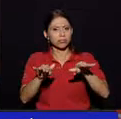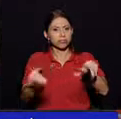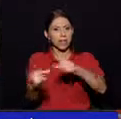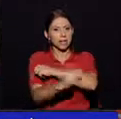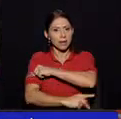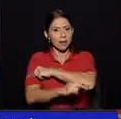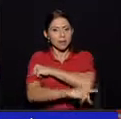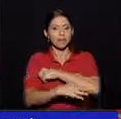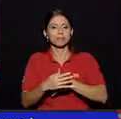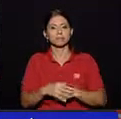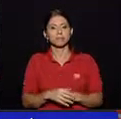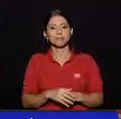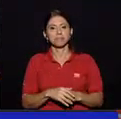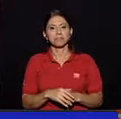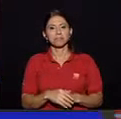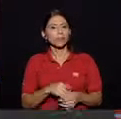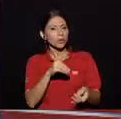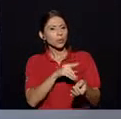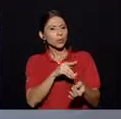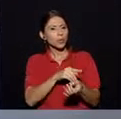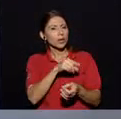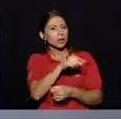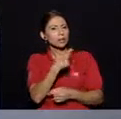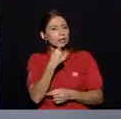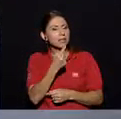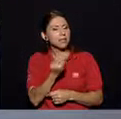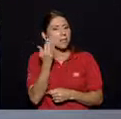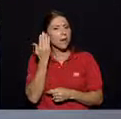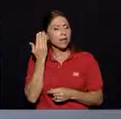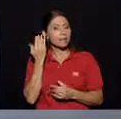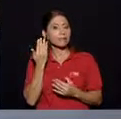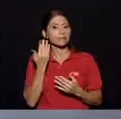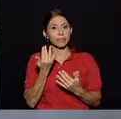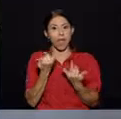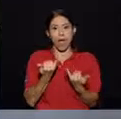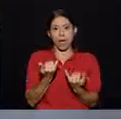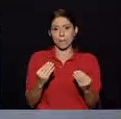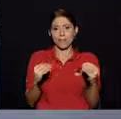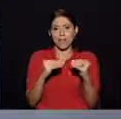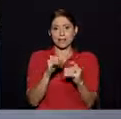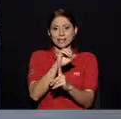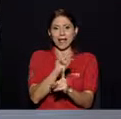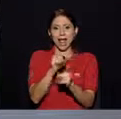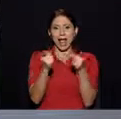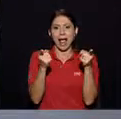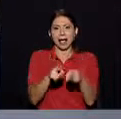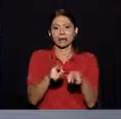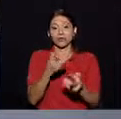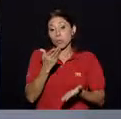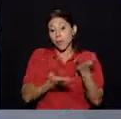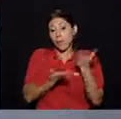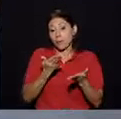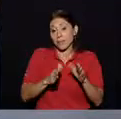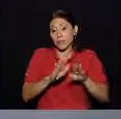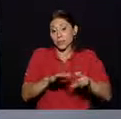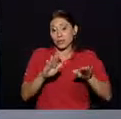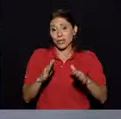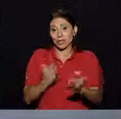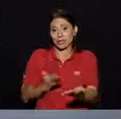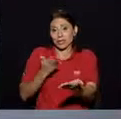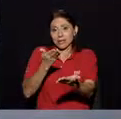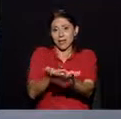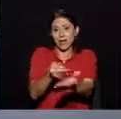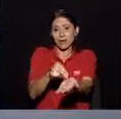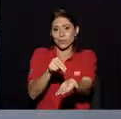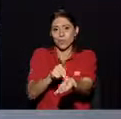particular importancia. Doctora, usted al inicio nos hablaba, bueno, de que hay más casos, probablemente los casos que llegan al hospital no son ni la mitad de